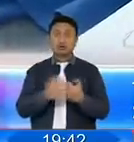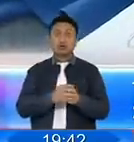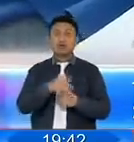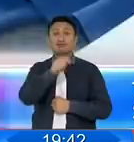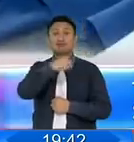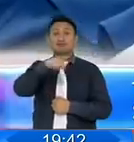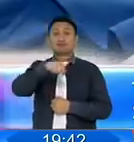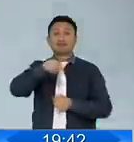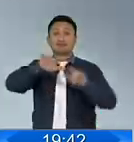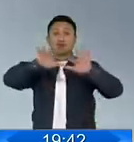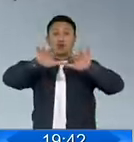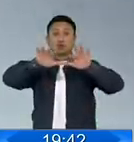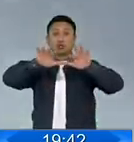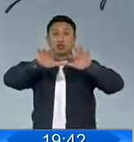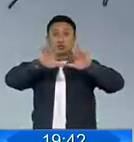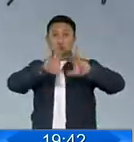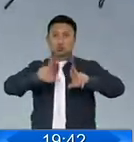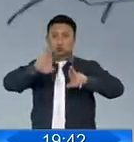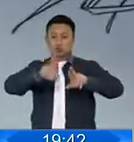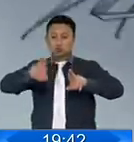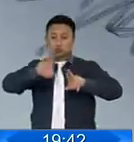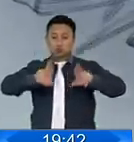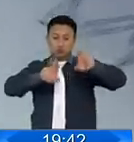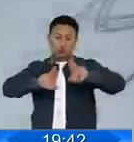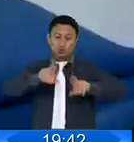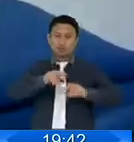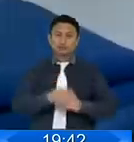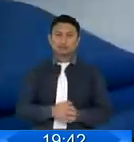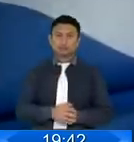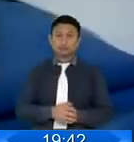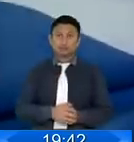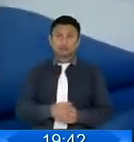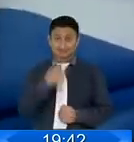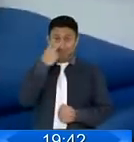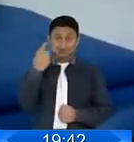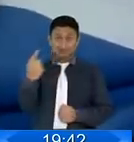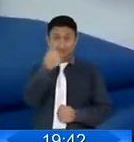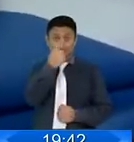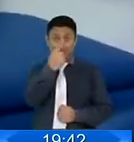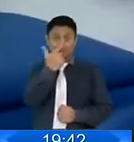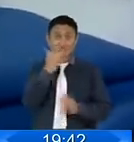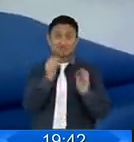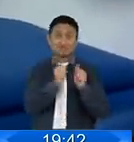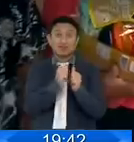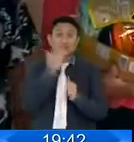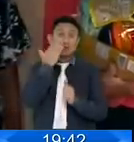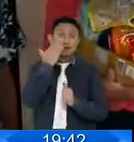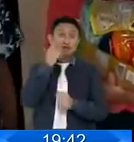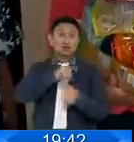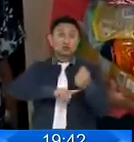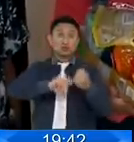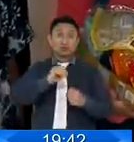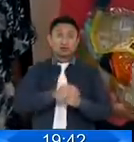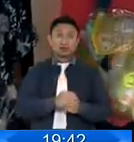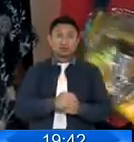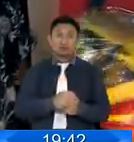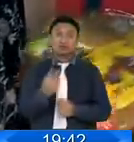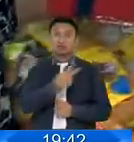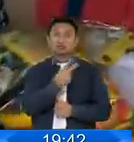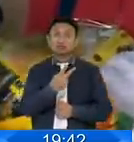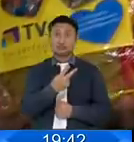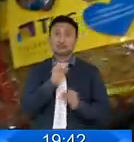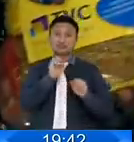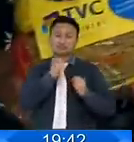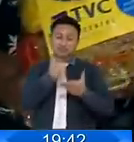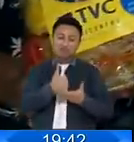dibujar y pintar con los pies. Y así lo encontramos junto a su madre, su hermano menor, a quien también pudimos entregarle